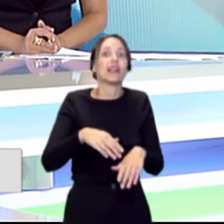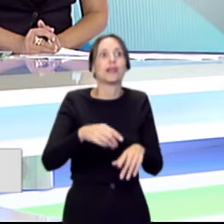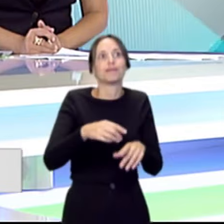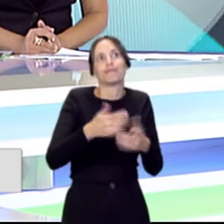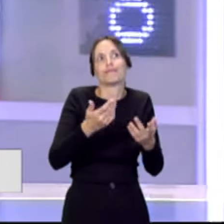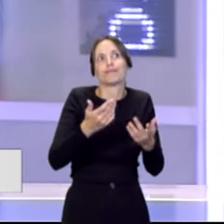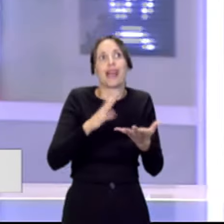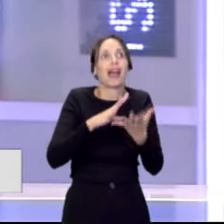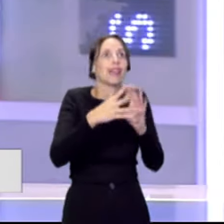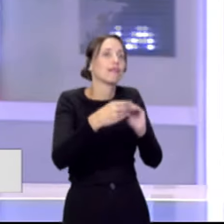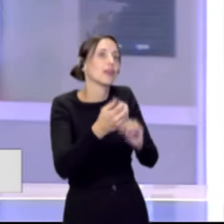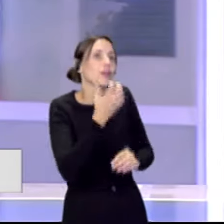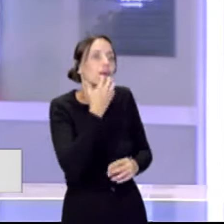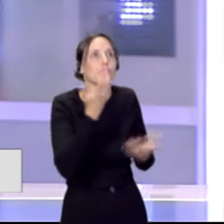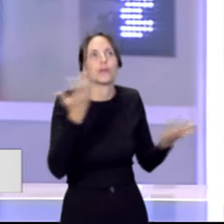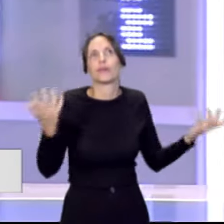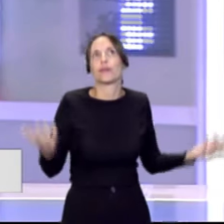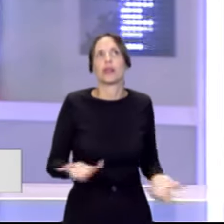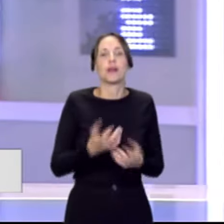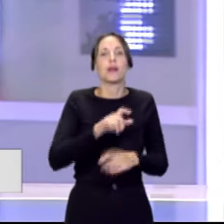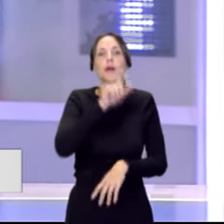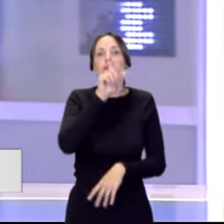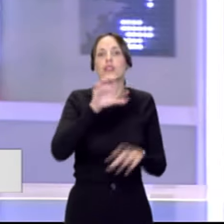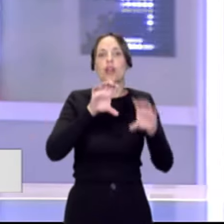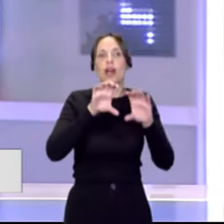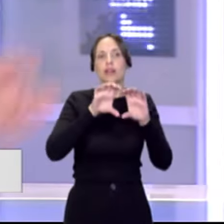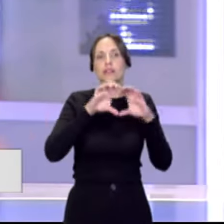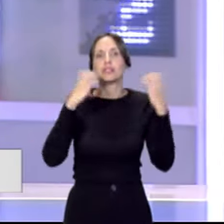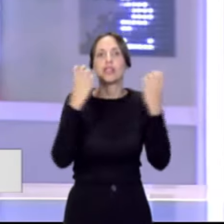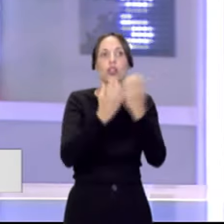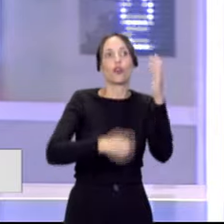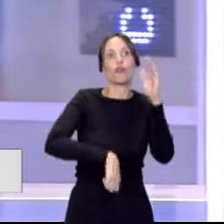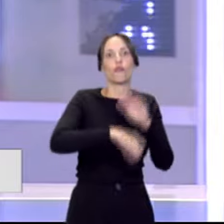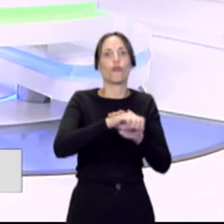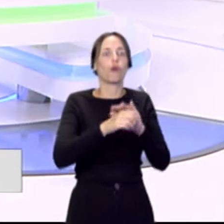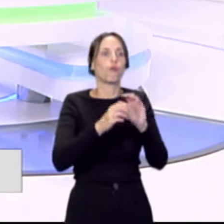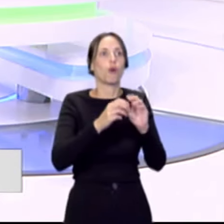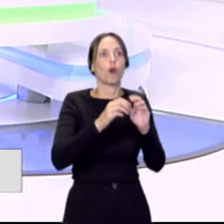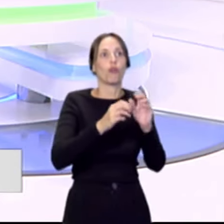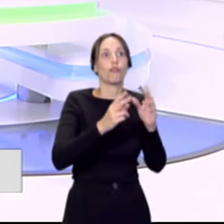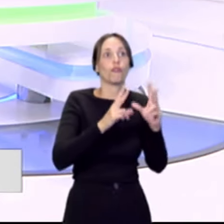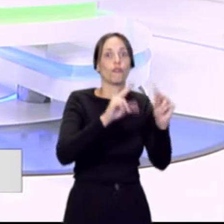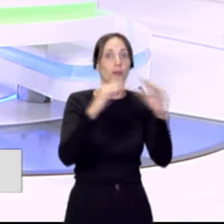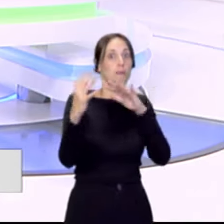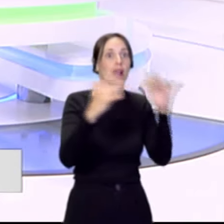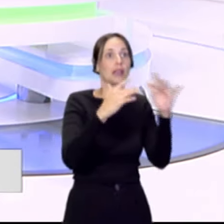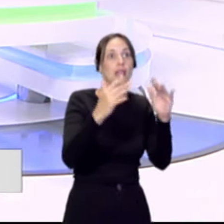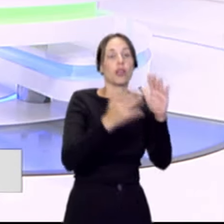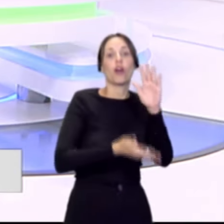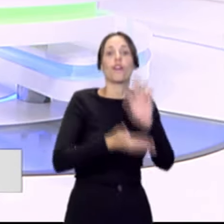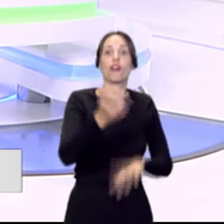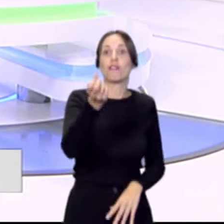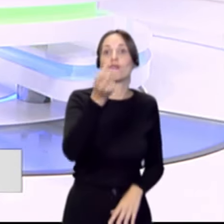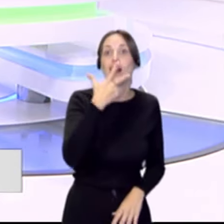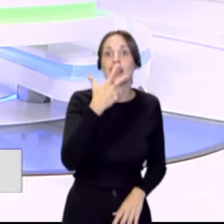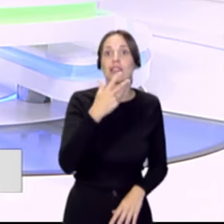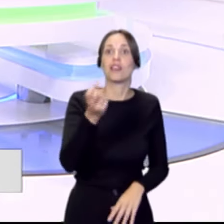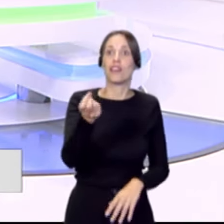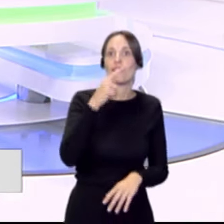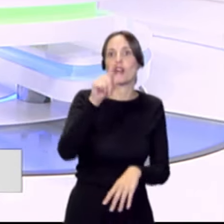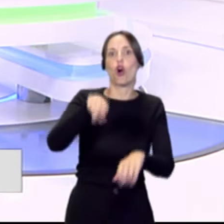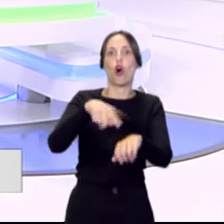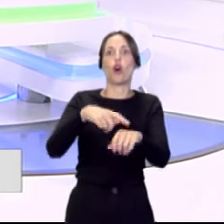pues yo qué sé, sale gente de un estadio con ganas de marcha, pues los bares prolongan la jornada, por poner solo un ejemplo, ¿no? Sí, sí, sí. Pero ese tipo